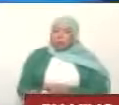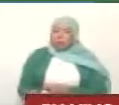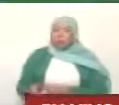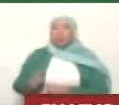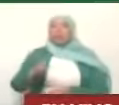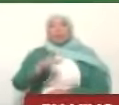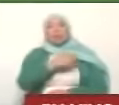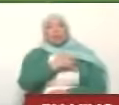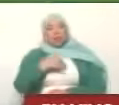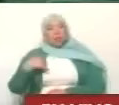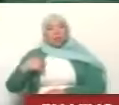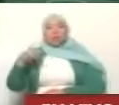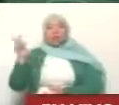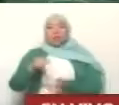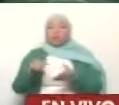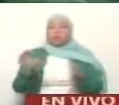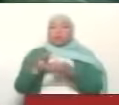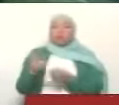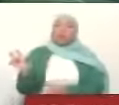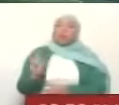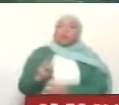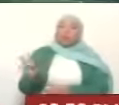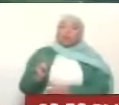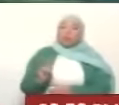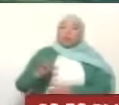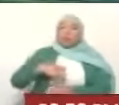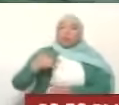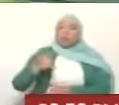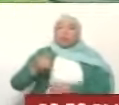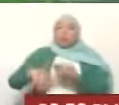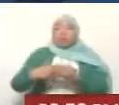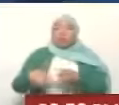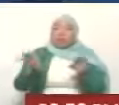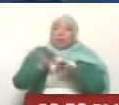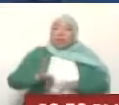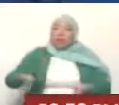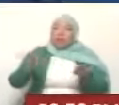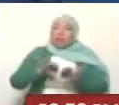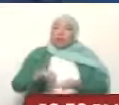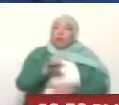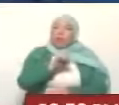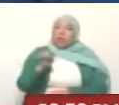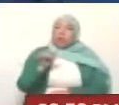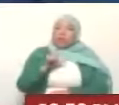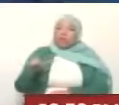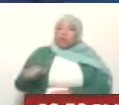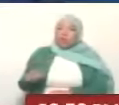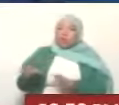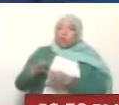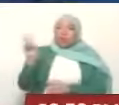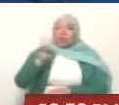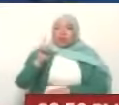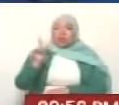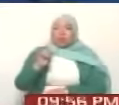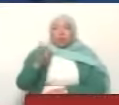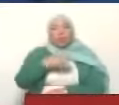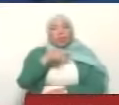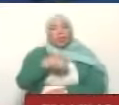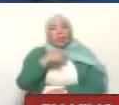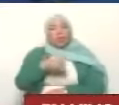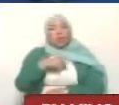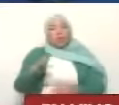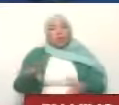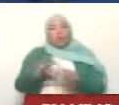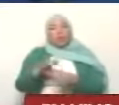quiera para unirnos como Venezuela. No podemos excluir a nadie. Una sola Venezuela, un amén. Solo sentimiento,